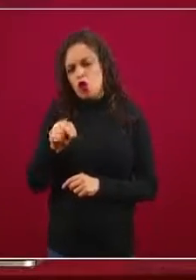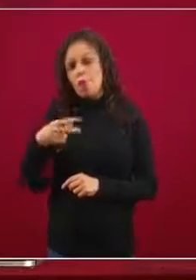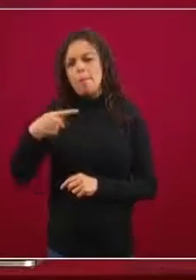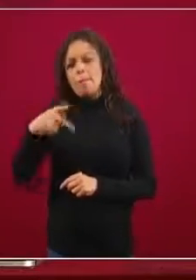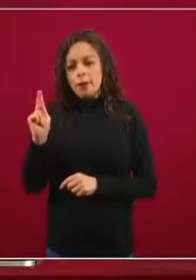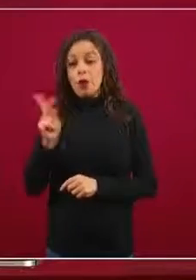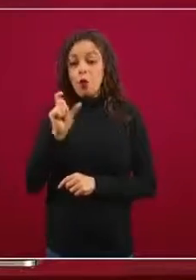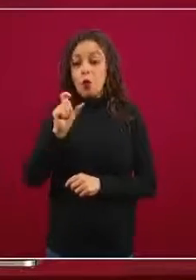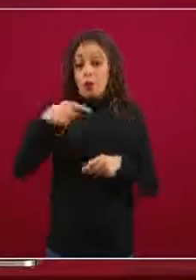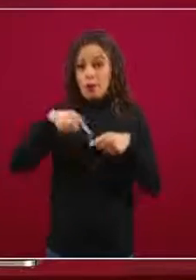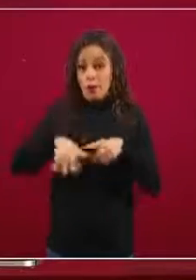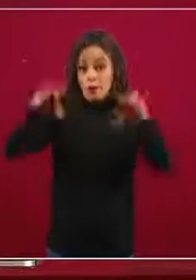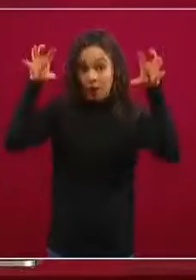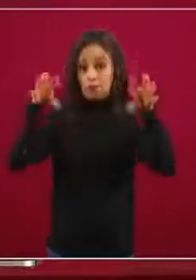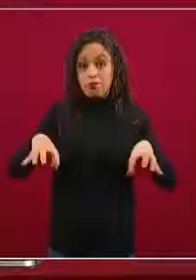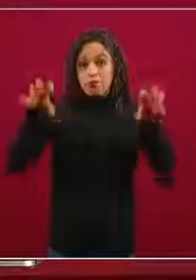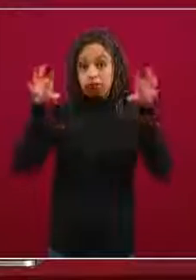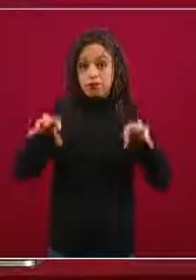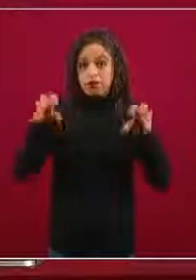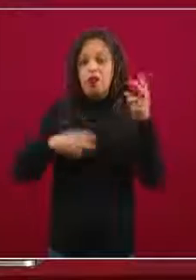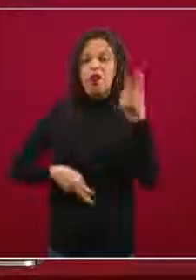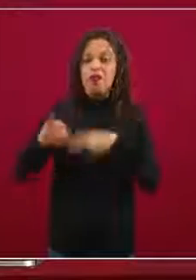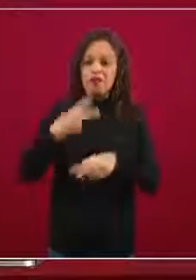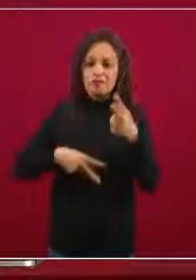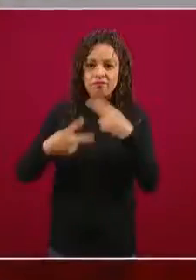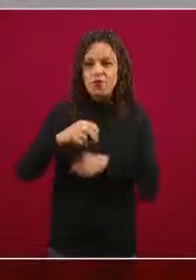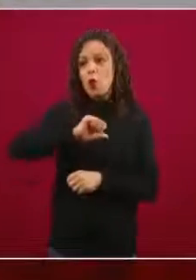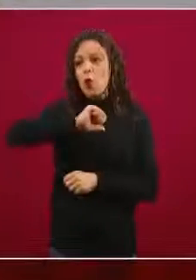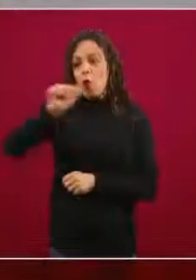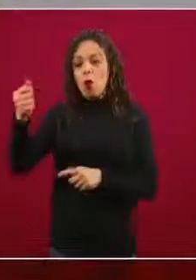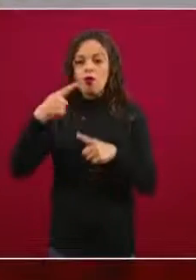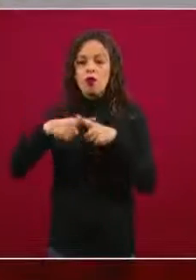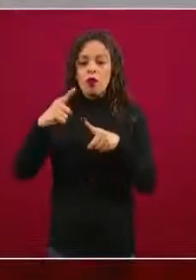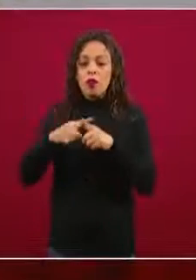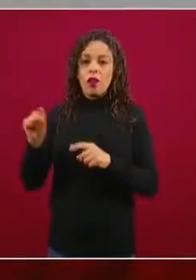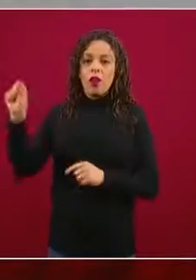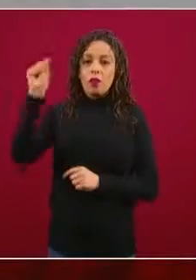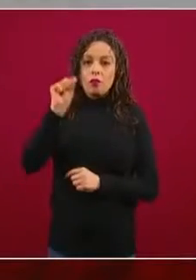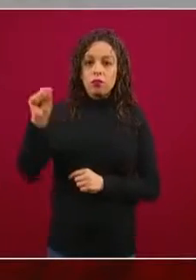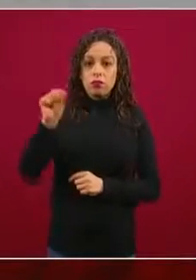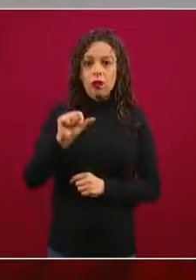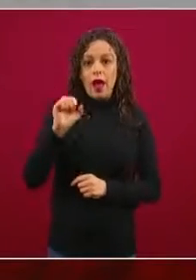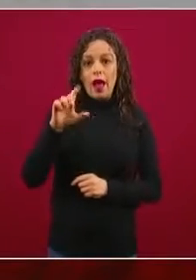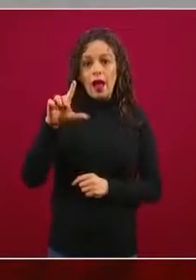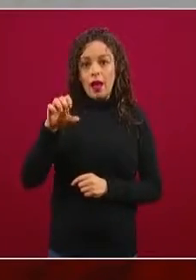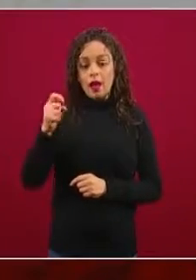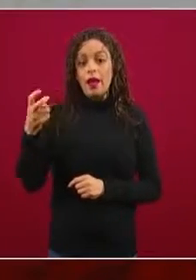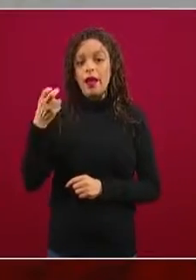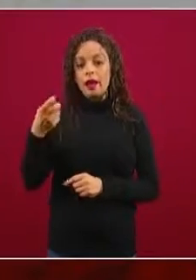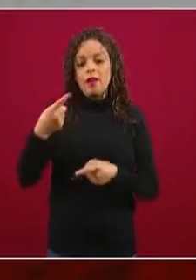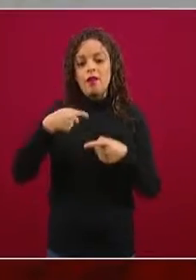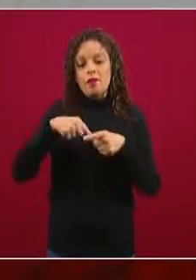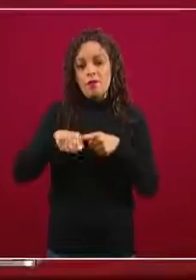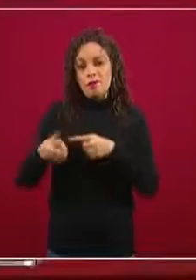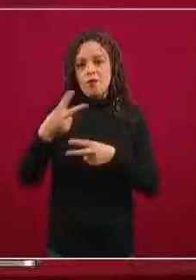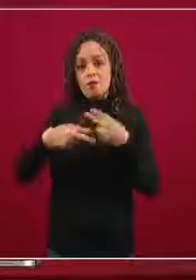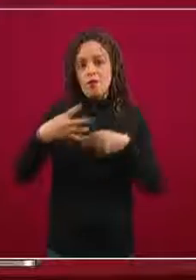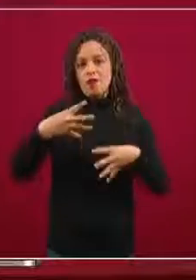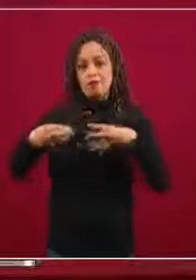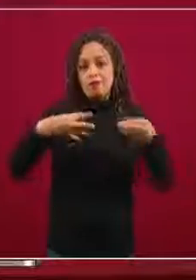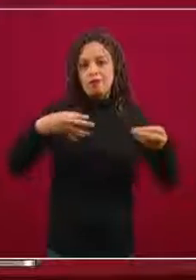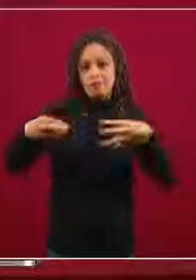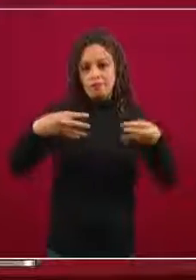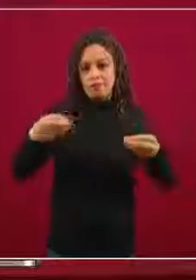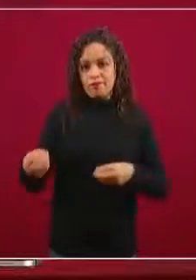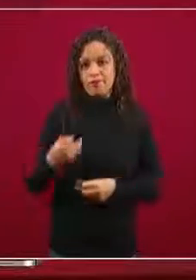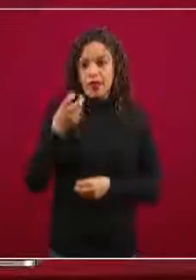lluvias, prolifera otro tipo de mosquitos, los mosquitos Aedes, que son los que transmiten eso. Entonces, recordarles, aprovechar